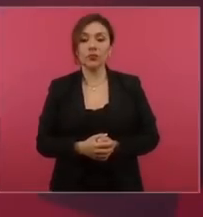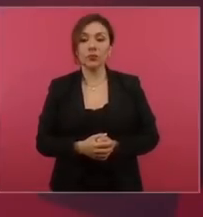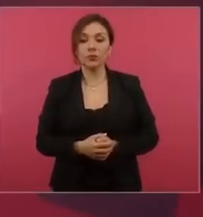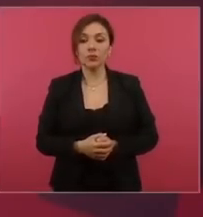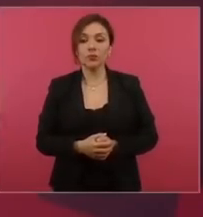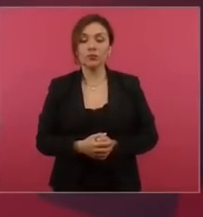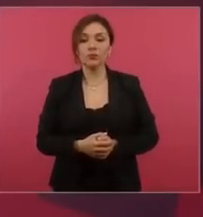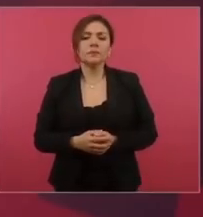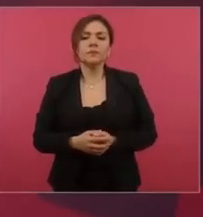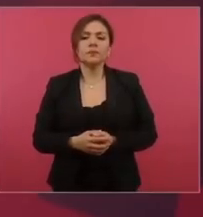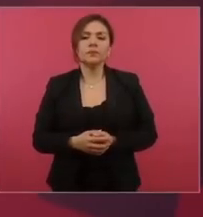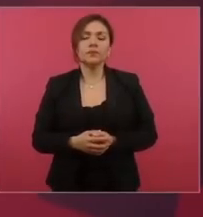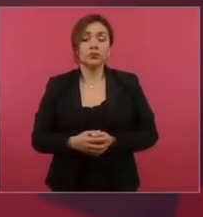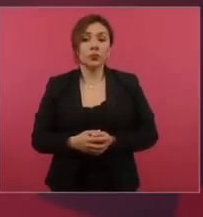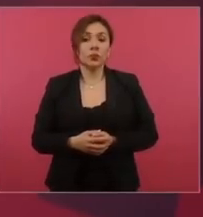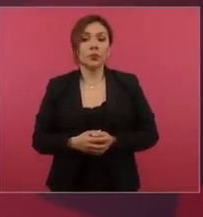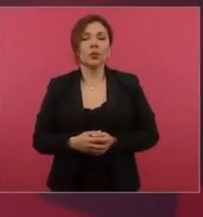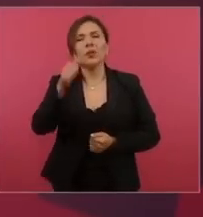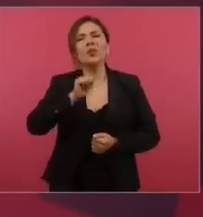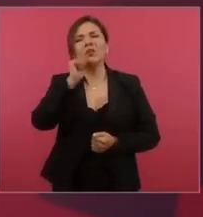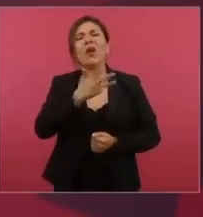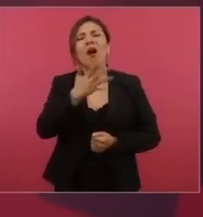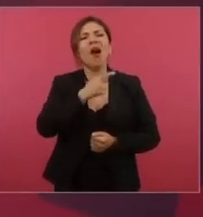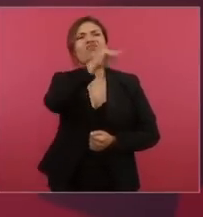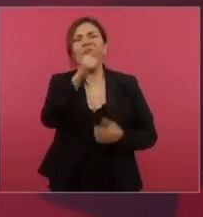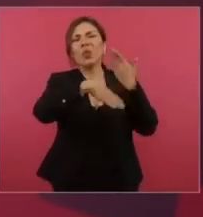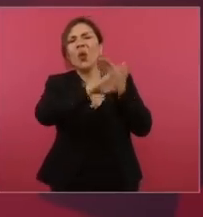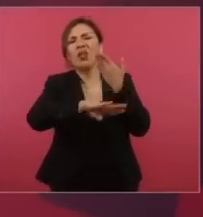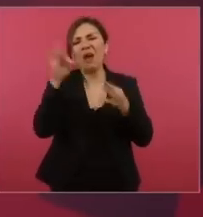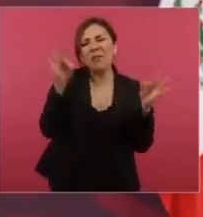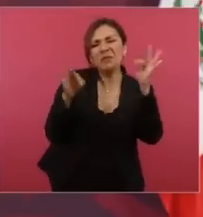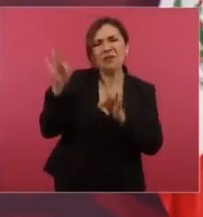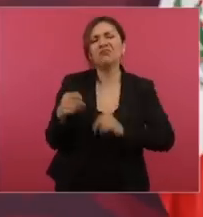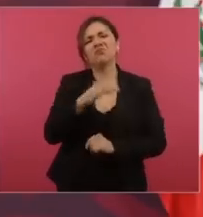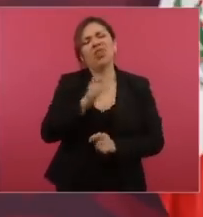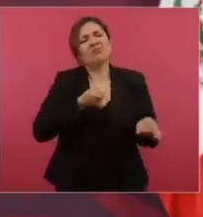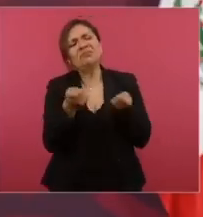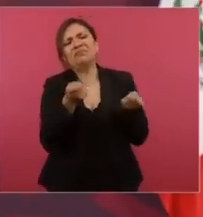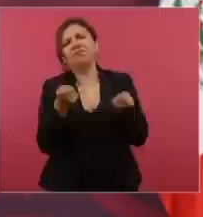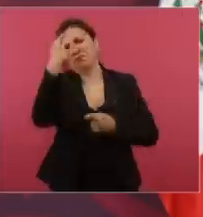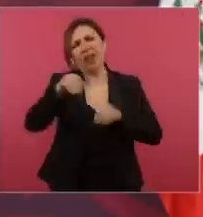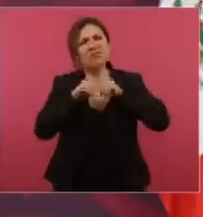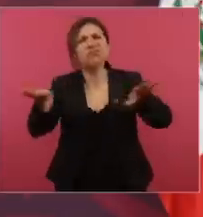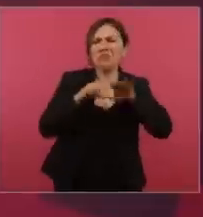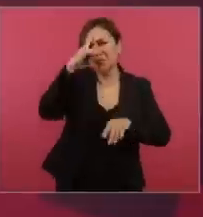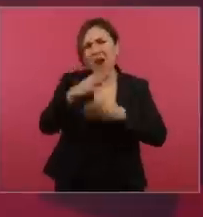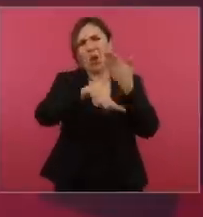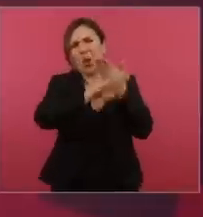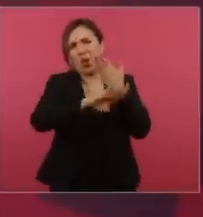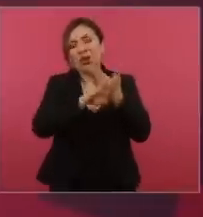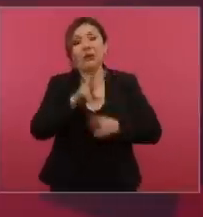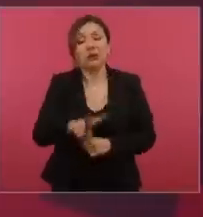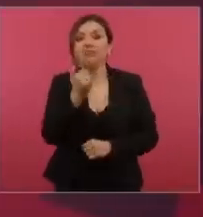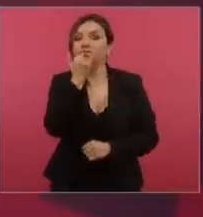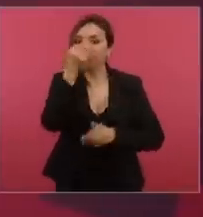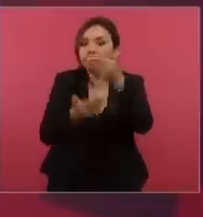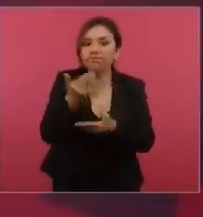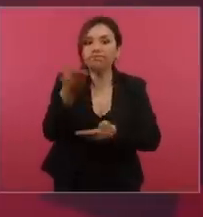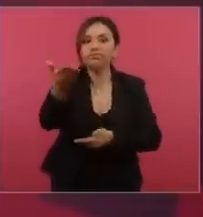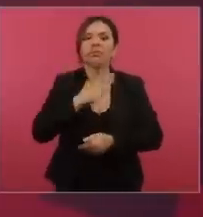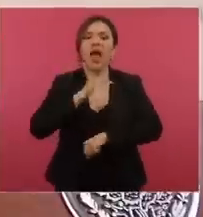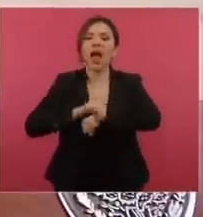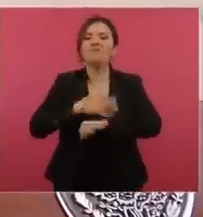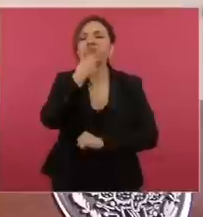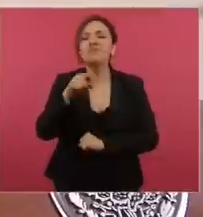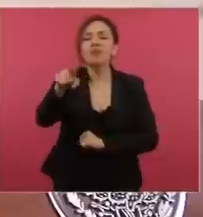Nosotros podemos enfrentar la campaña de desprestigio en los medios de información. Le ofrezco disculpa a